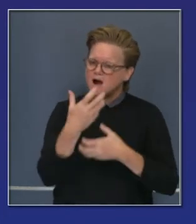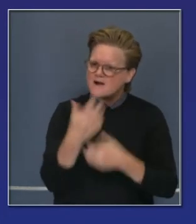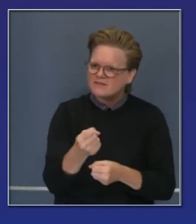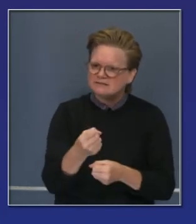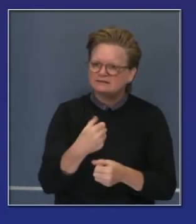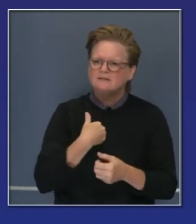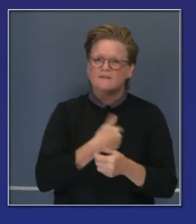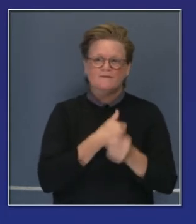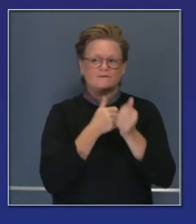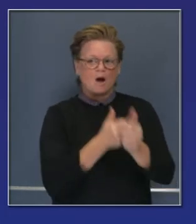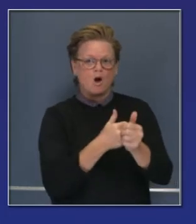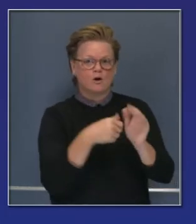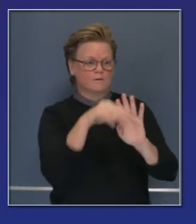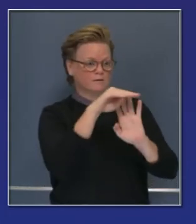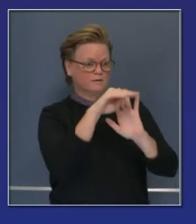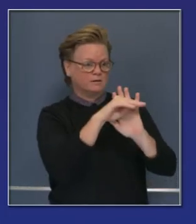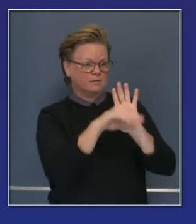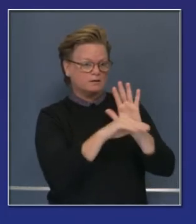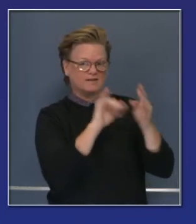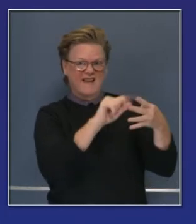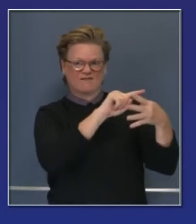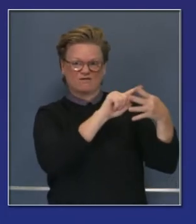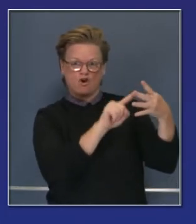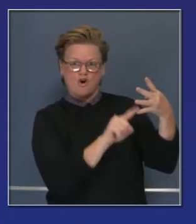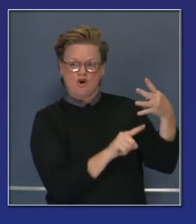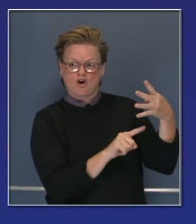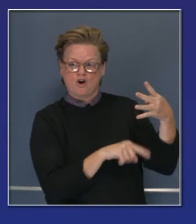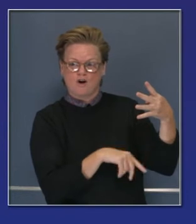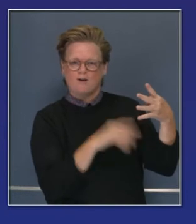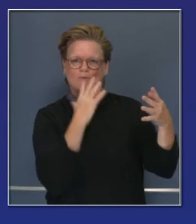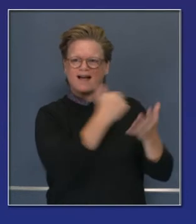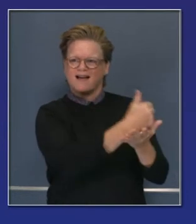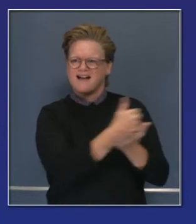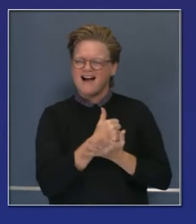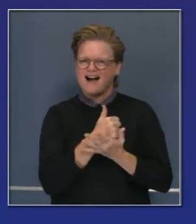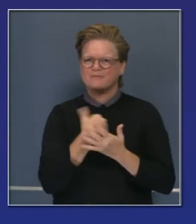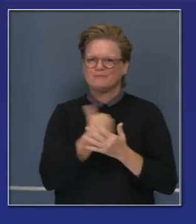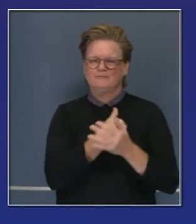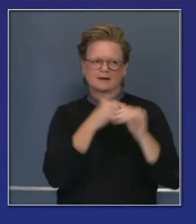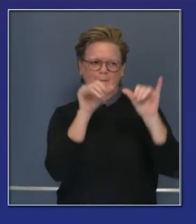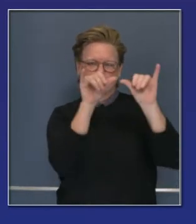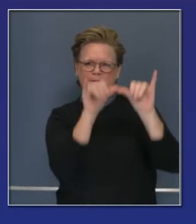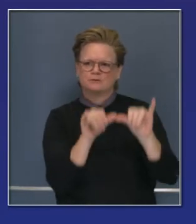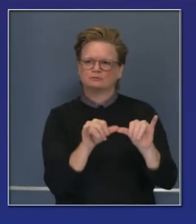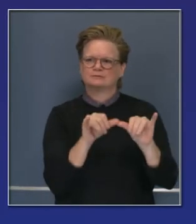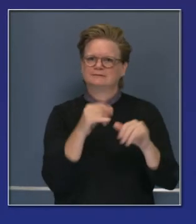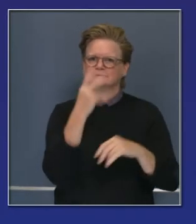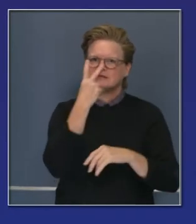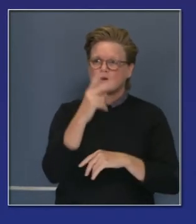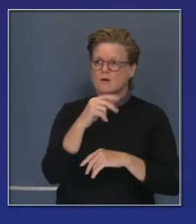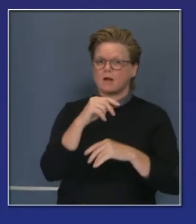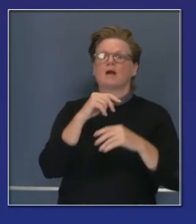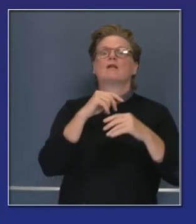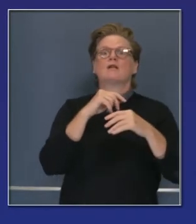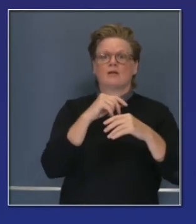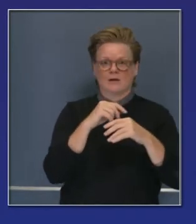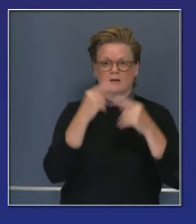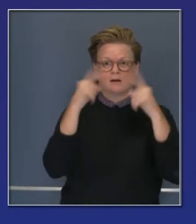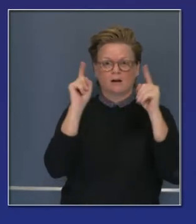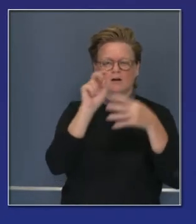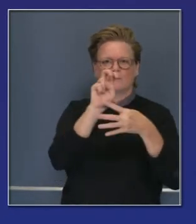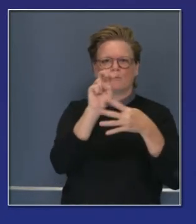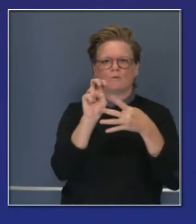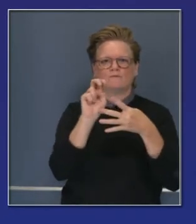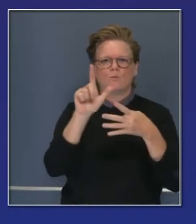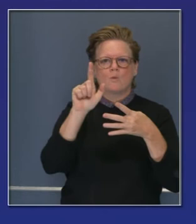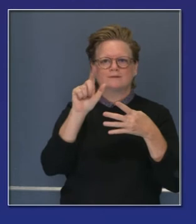confianza, de acuerdo con nuestras nuevas pautas que nos permitirán medir progreso de una forma más mesurada, un espacio